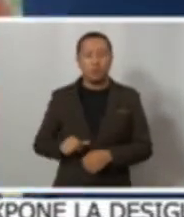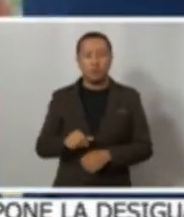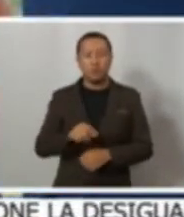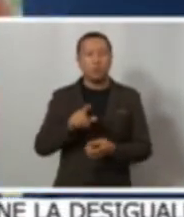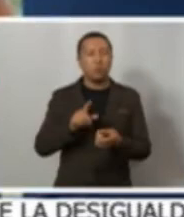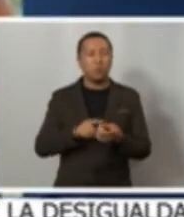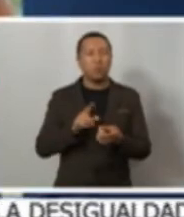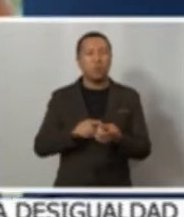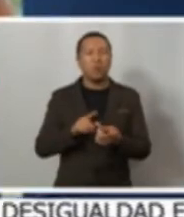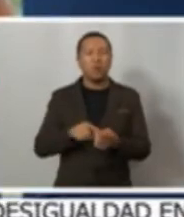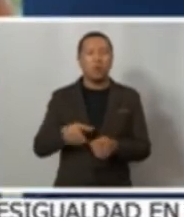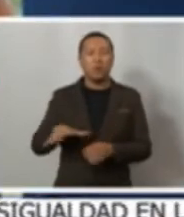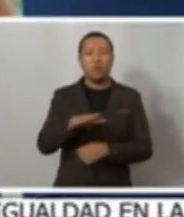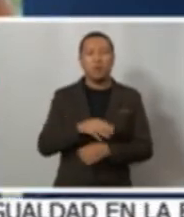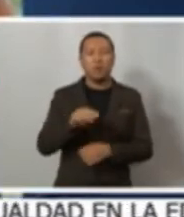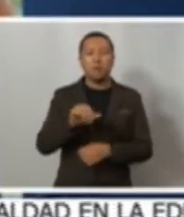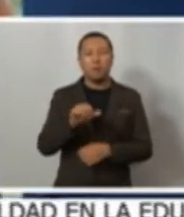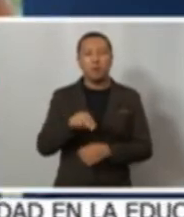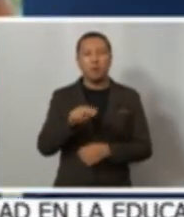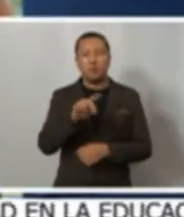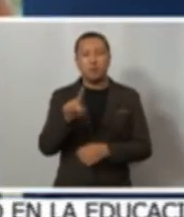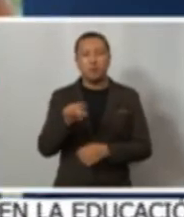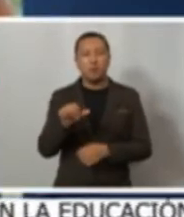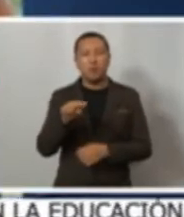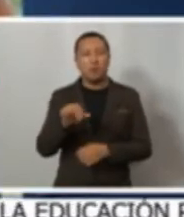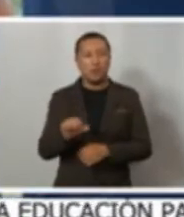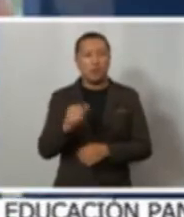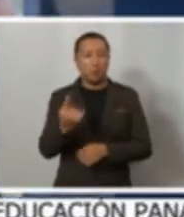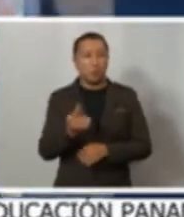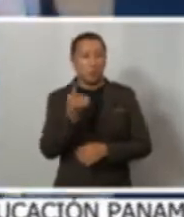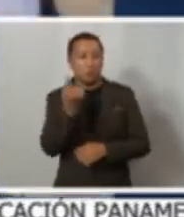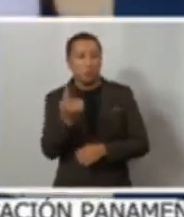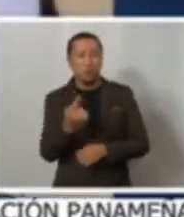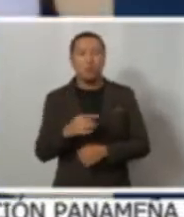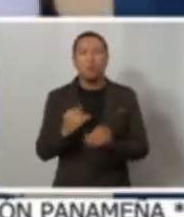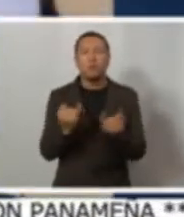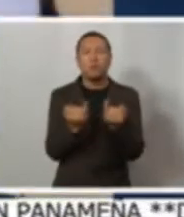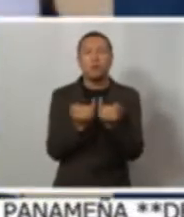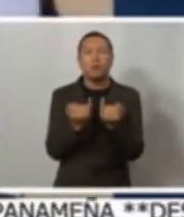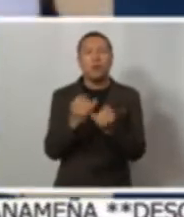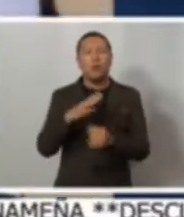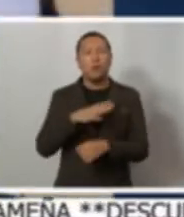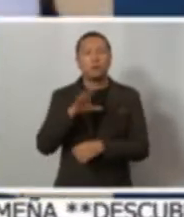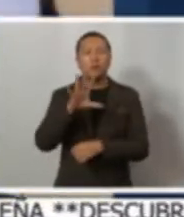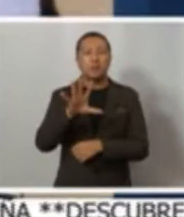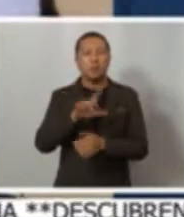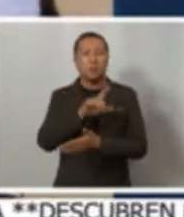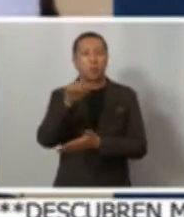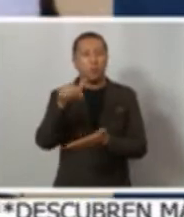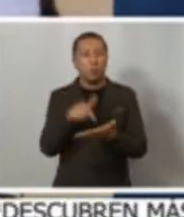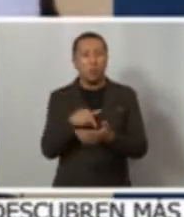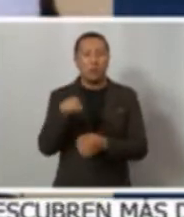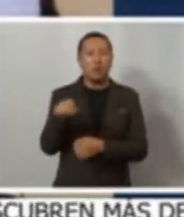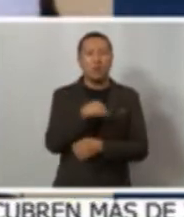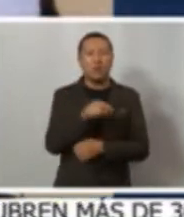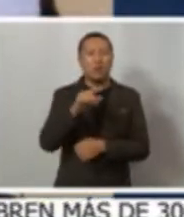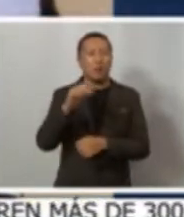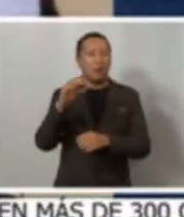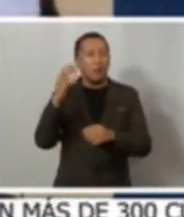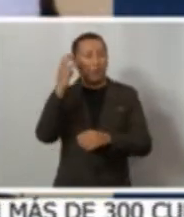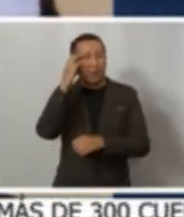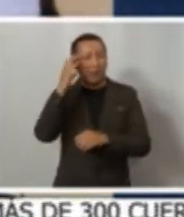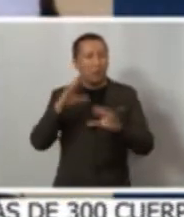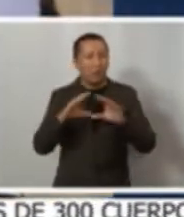casco antiguo con el fin de proteger su integridad. De estos, 5 albergues se equiparon con colchonetas, comida y agua suficiente para atender a